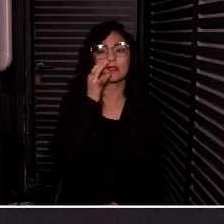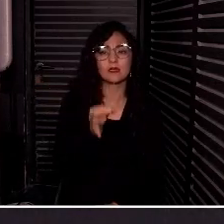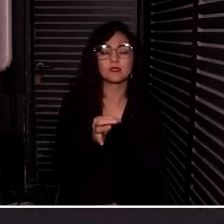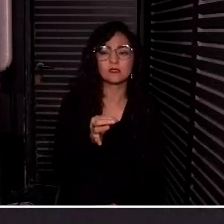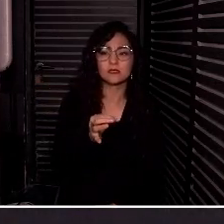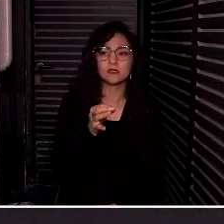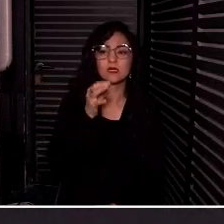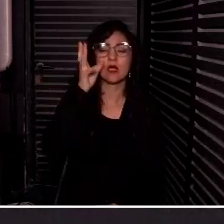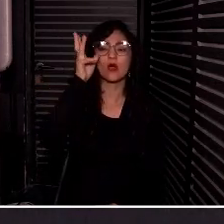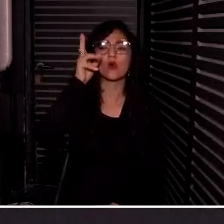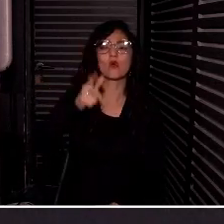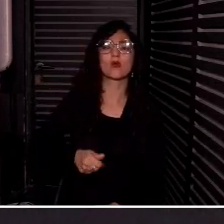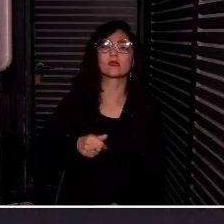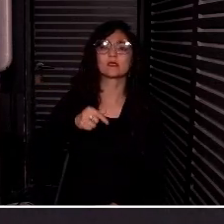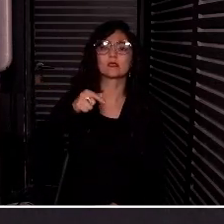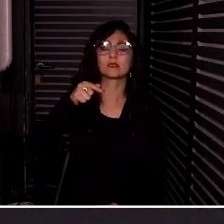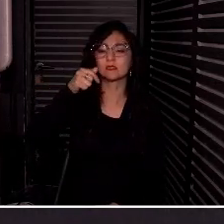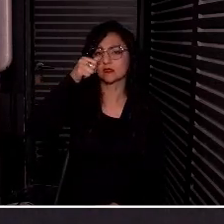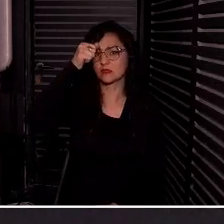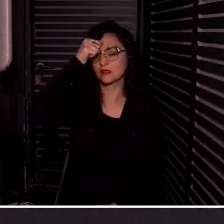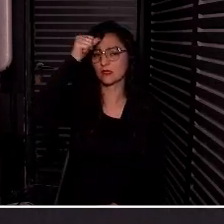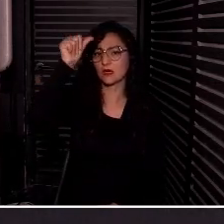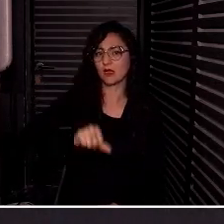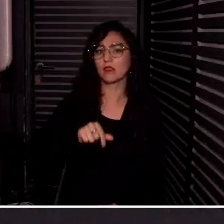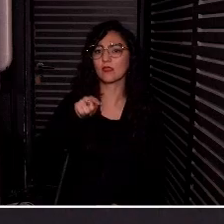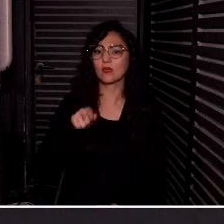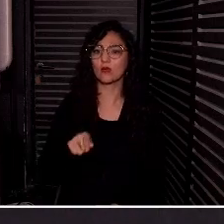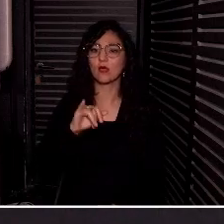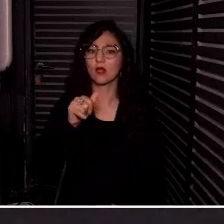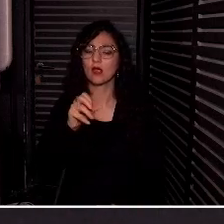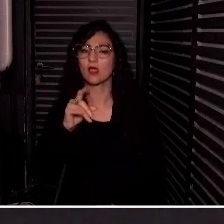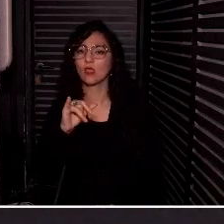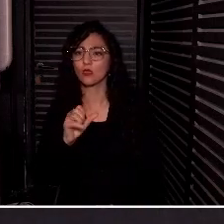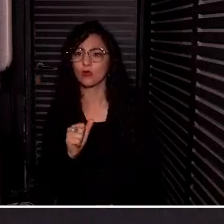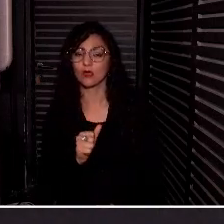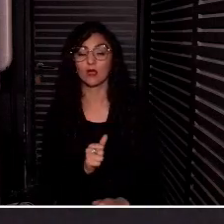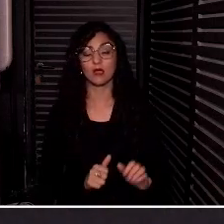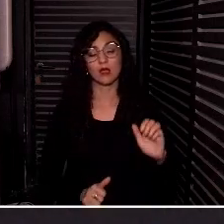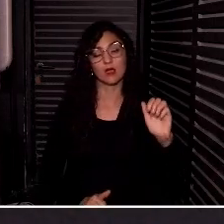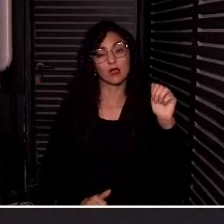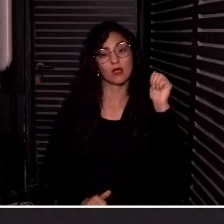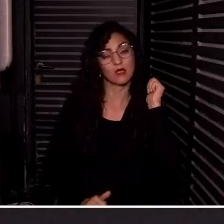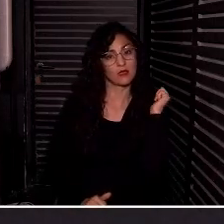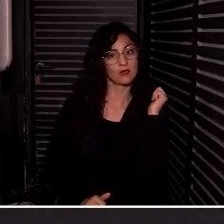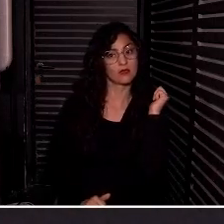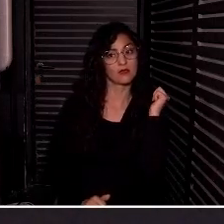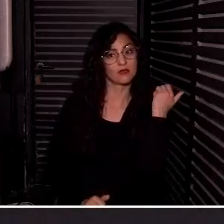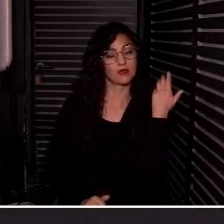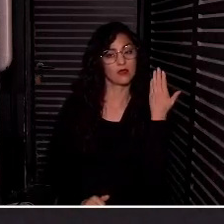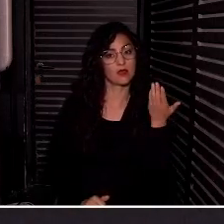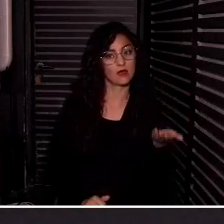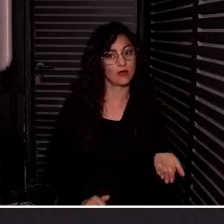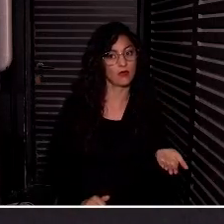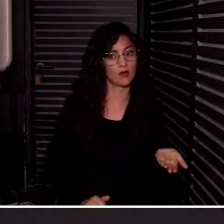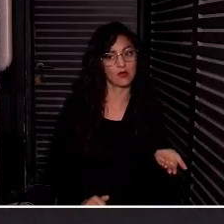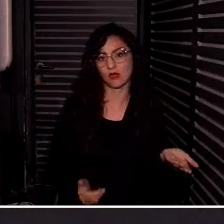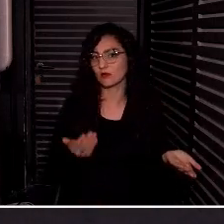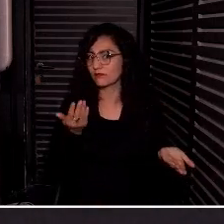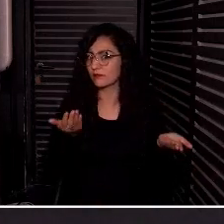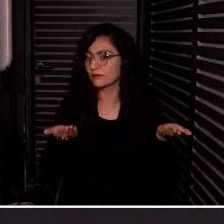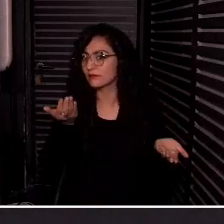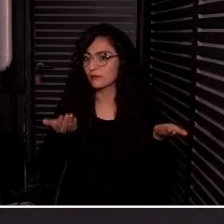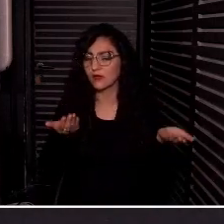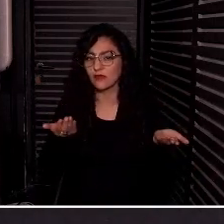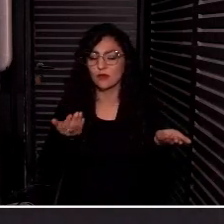en prisión preventiva a j Sí ayer quedó preso este que decir es una guagua pecho al lado